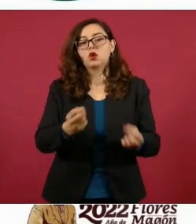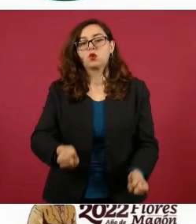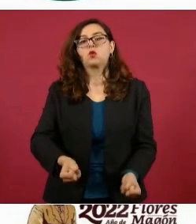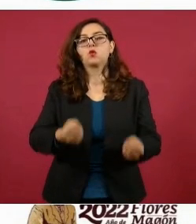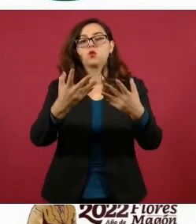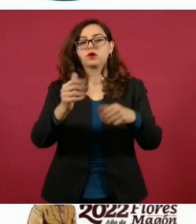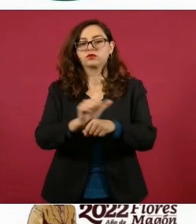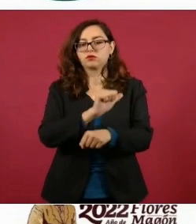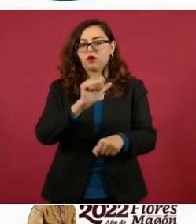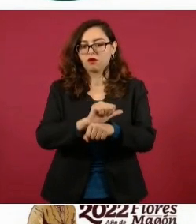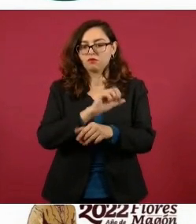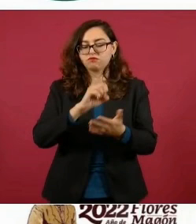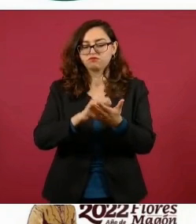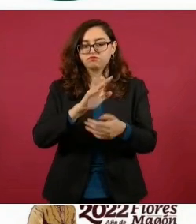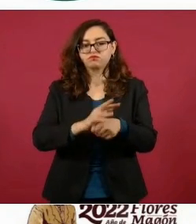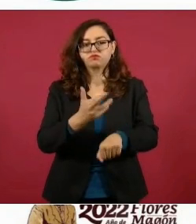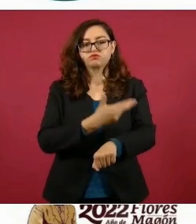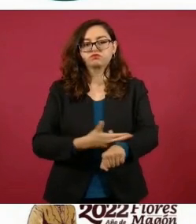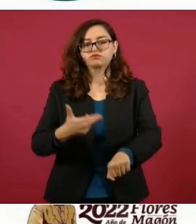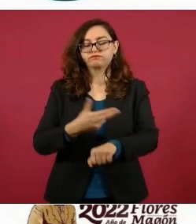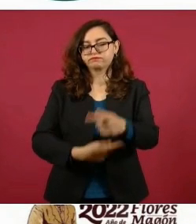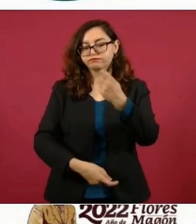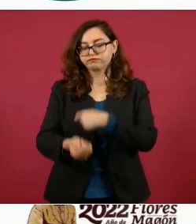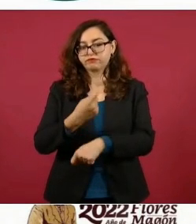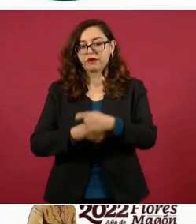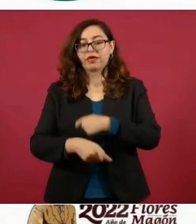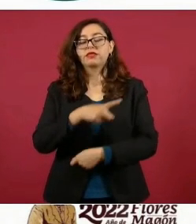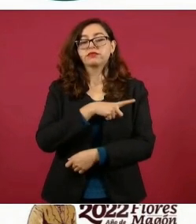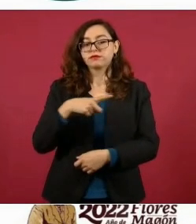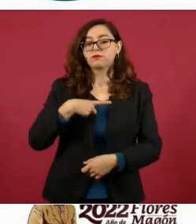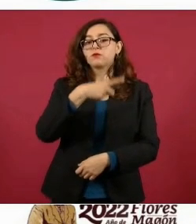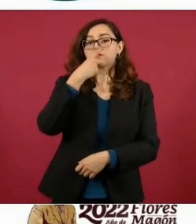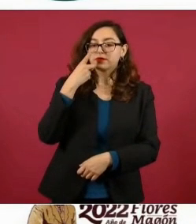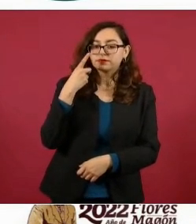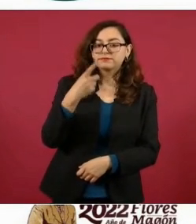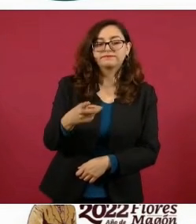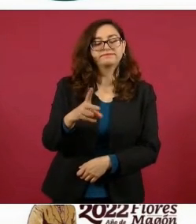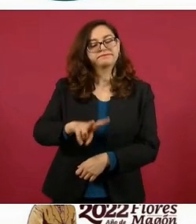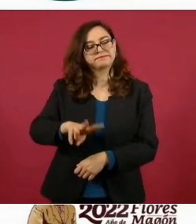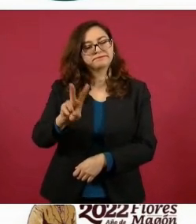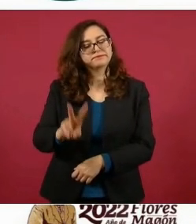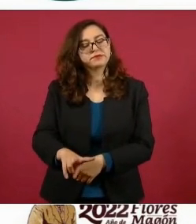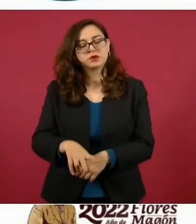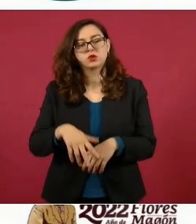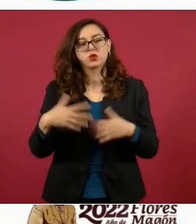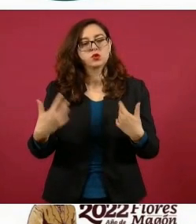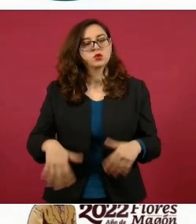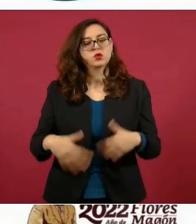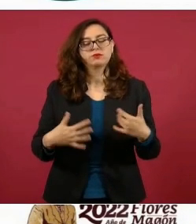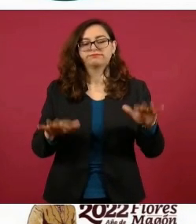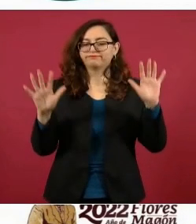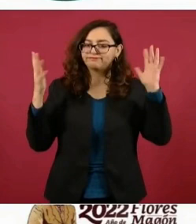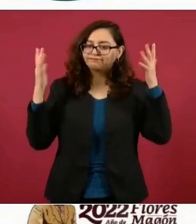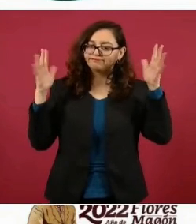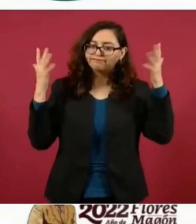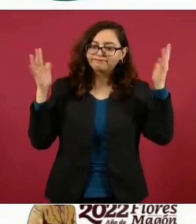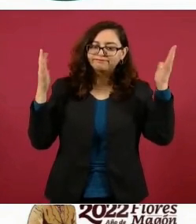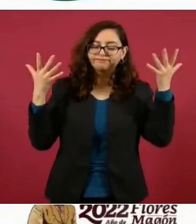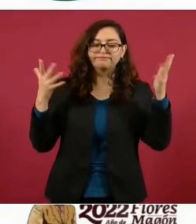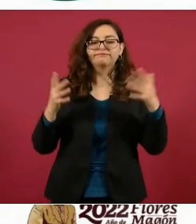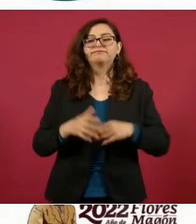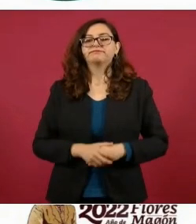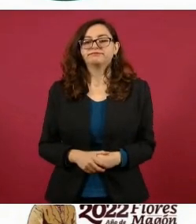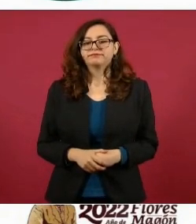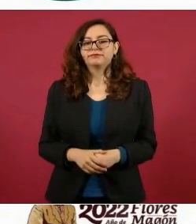Hay que decir y hay que aplaudir la participación de la regularización de los vehículos